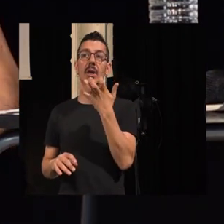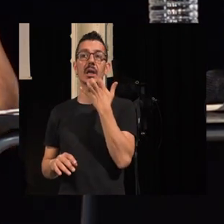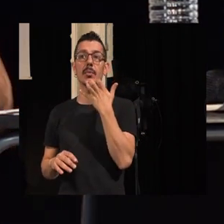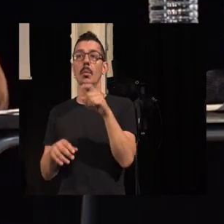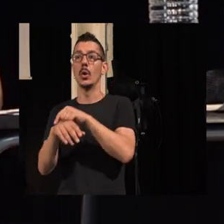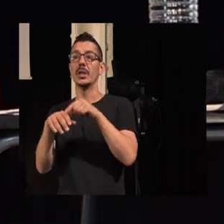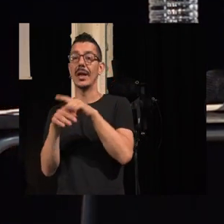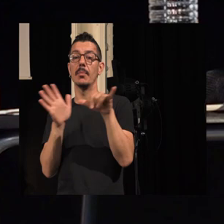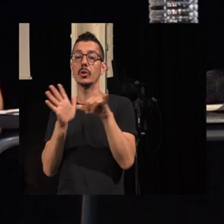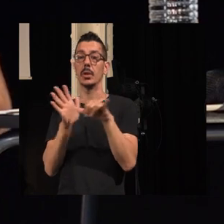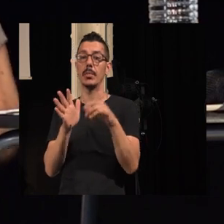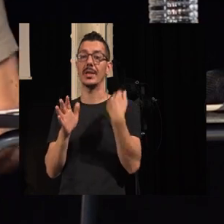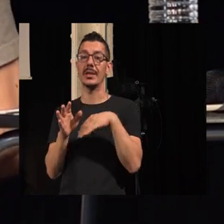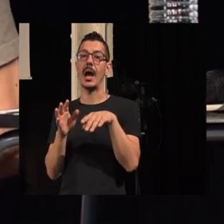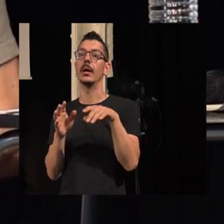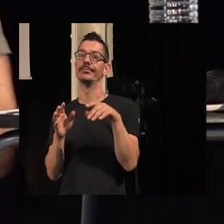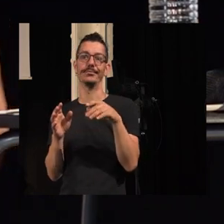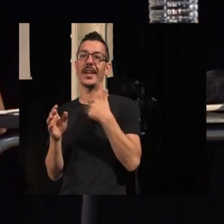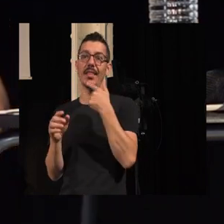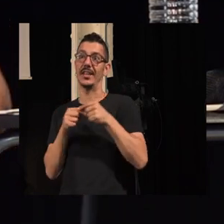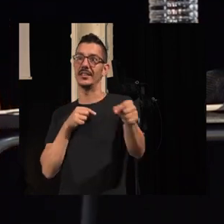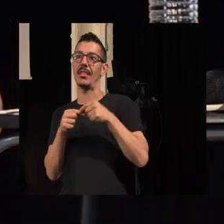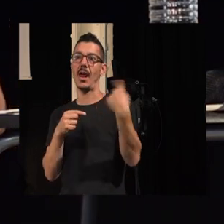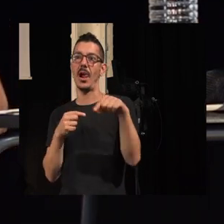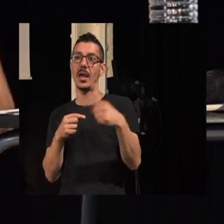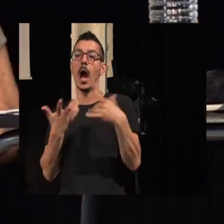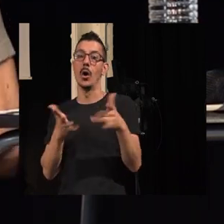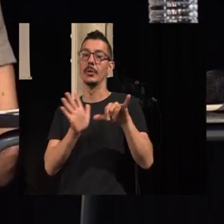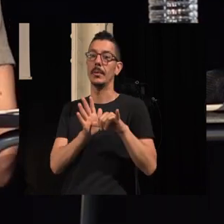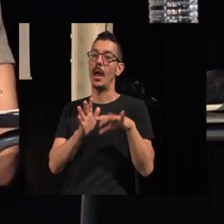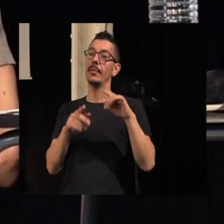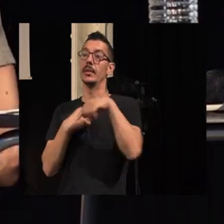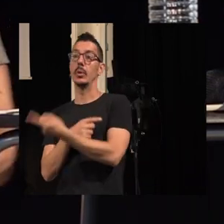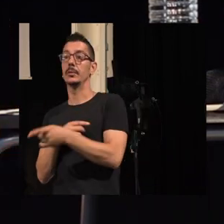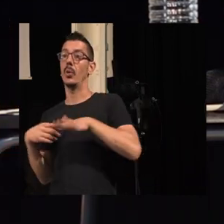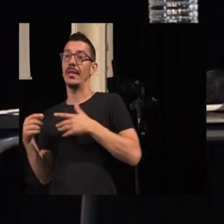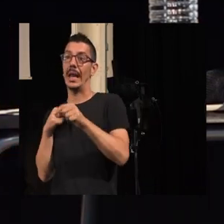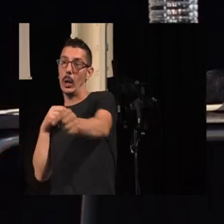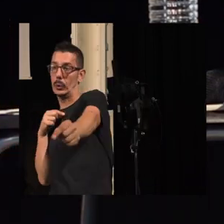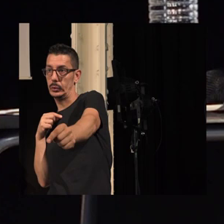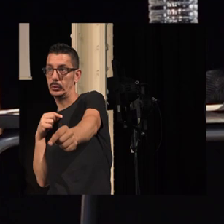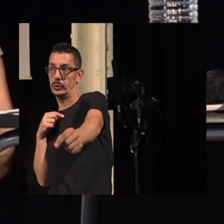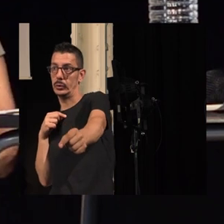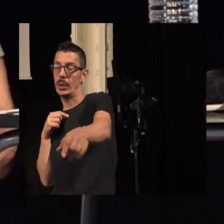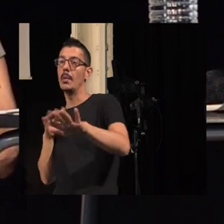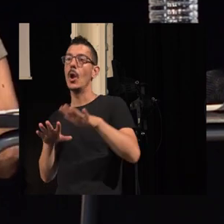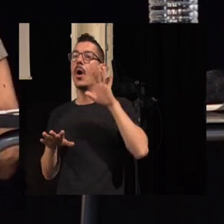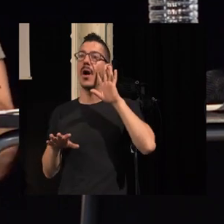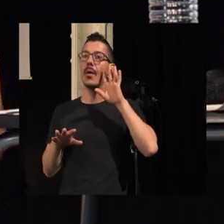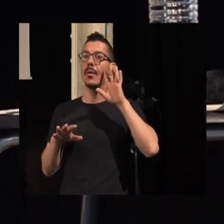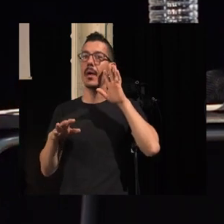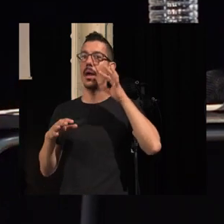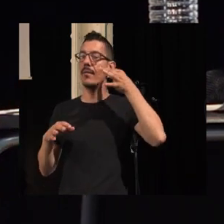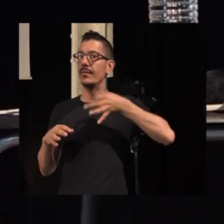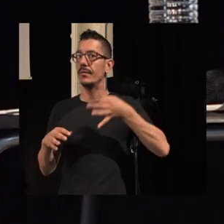ya estamos identificando una distancia y ya una contradicción enorme. Pero en verdad, los movimientos radicales que